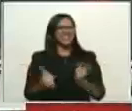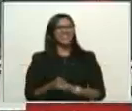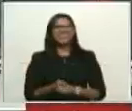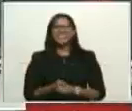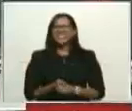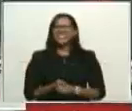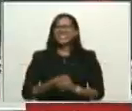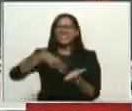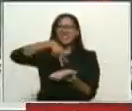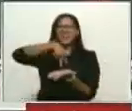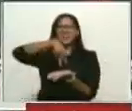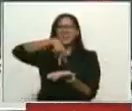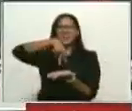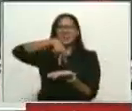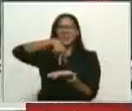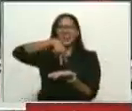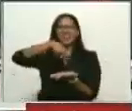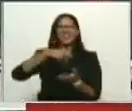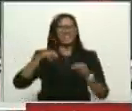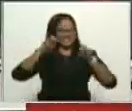ahí castigado?